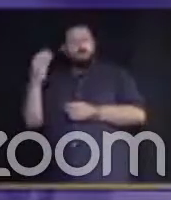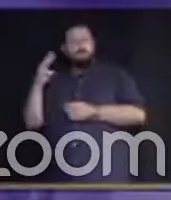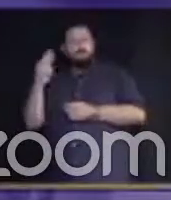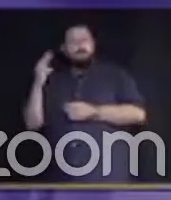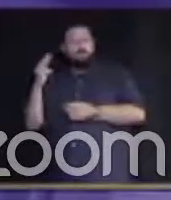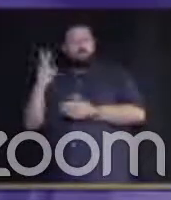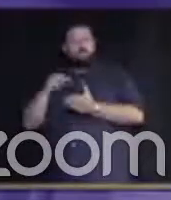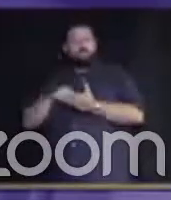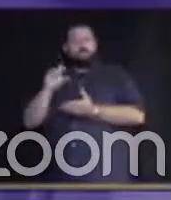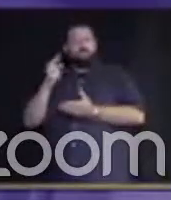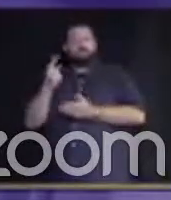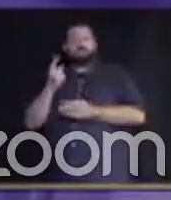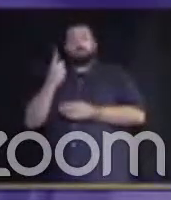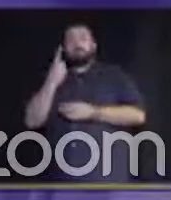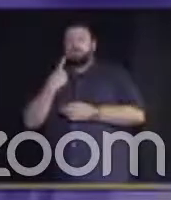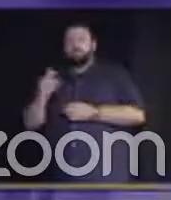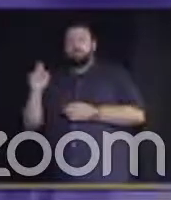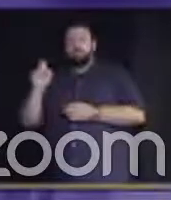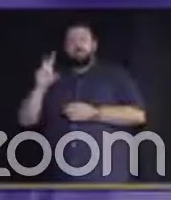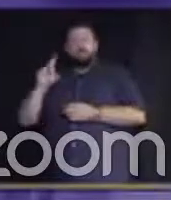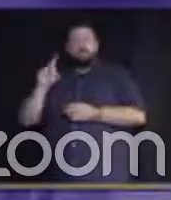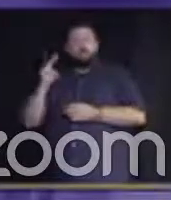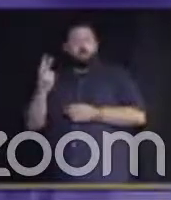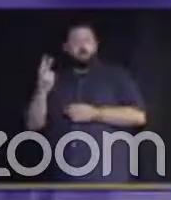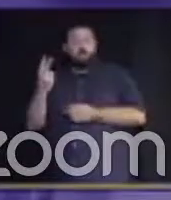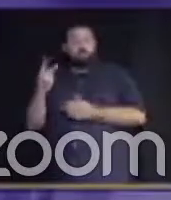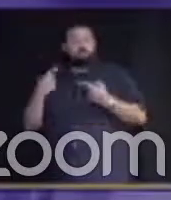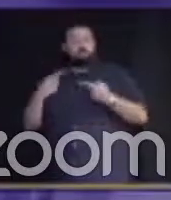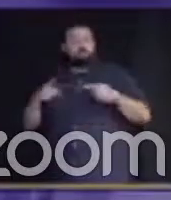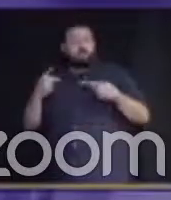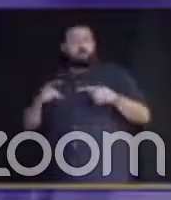2021 han afiliado a 132 personas.